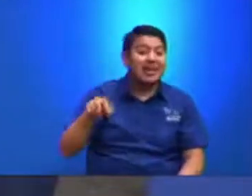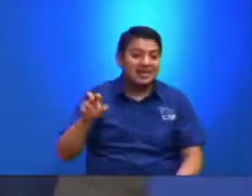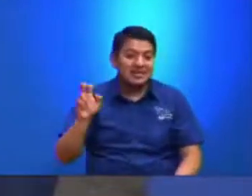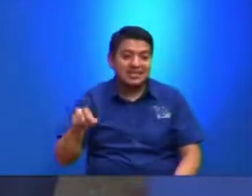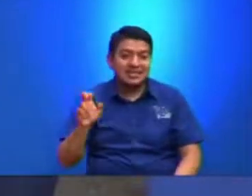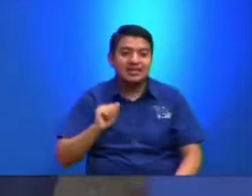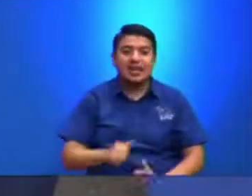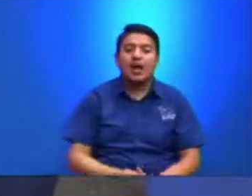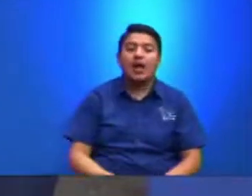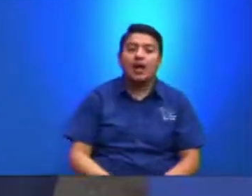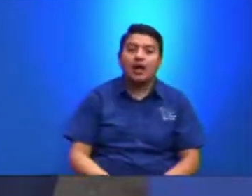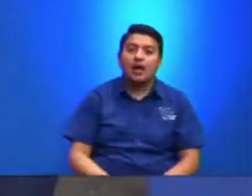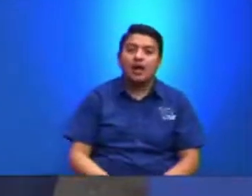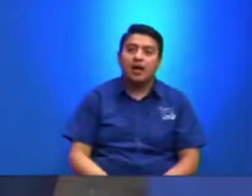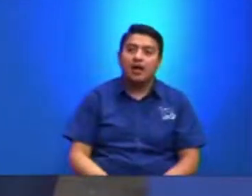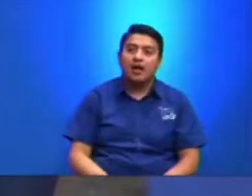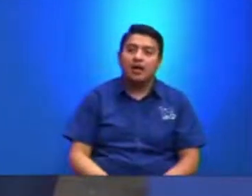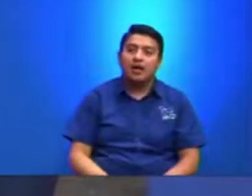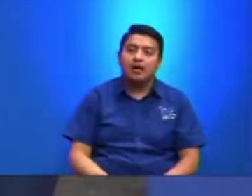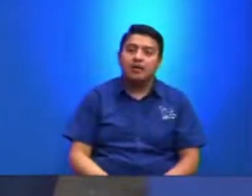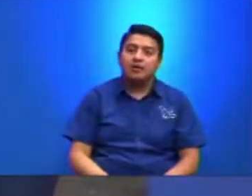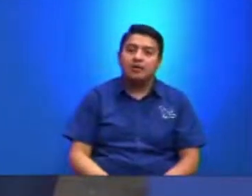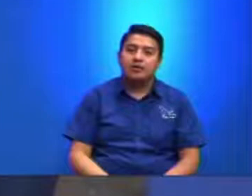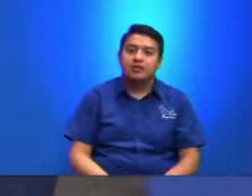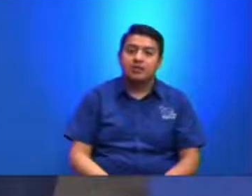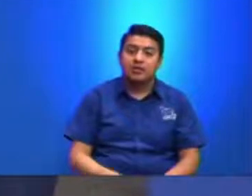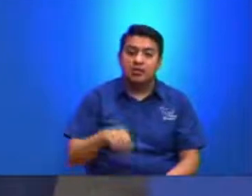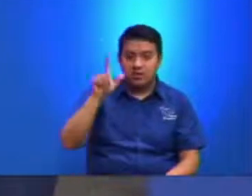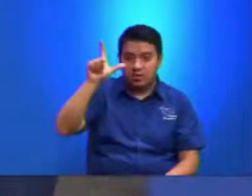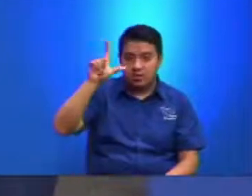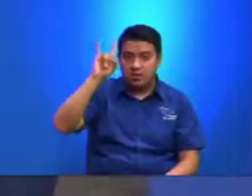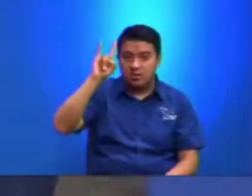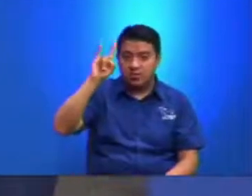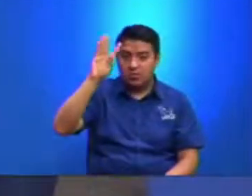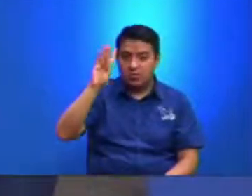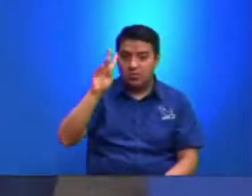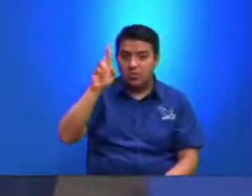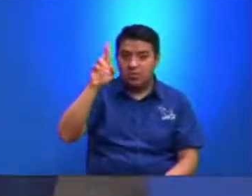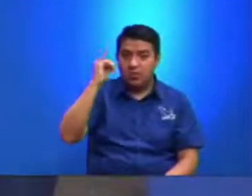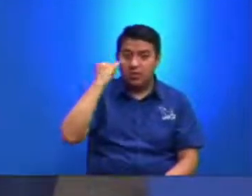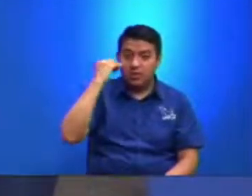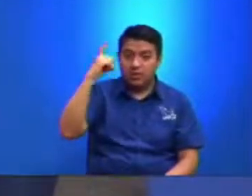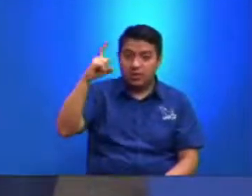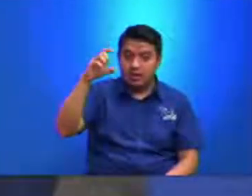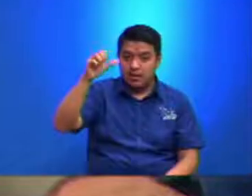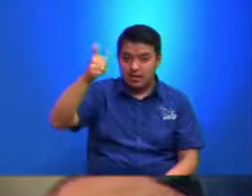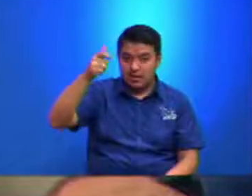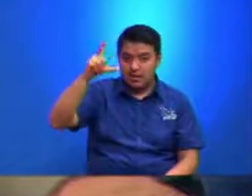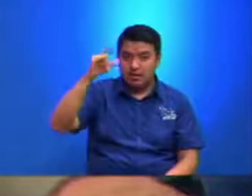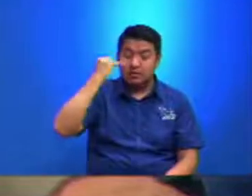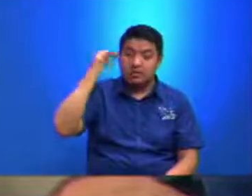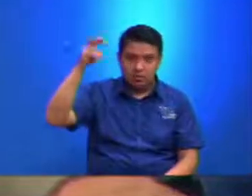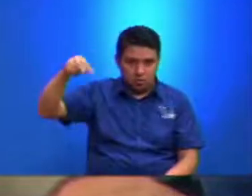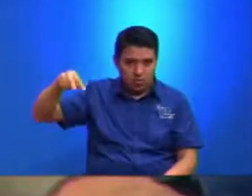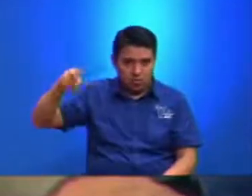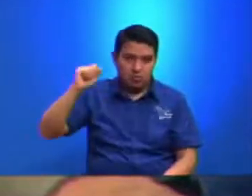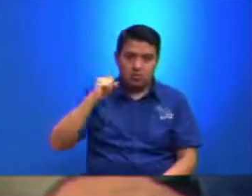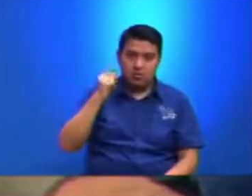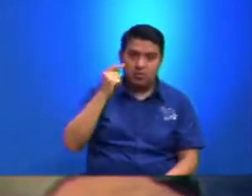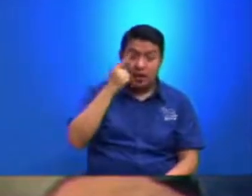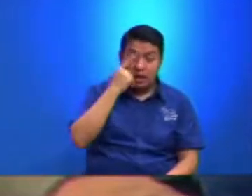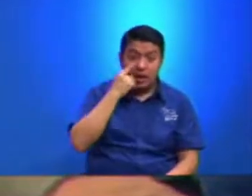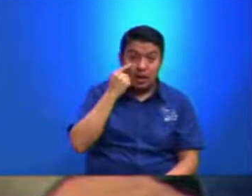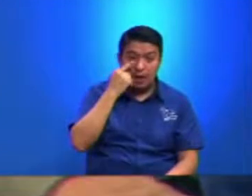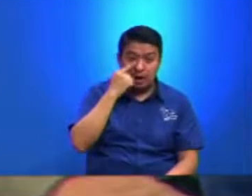poder ver bien. Nos da más o menos 7 a 10 dioptrías de calidad visual la lágrima. ¿A